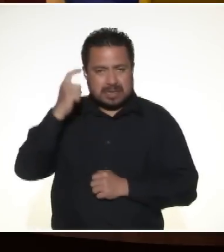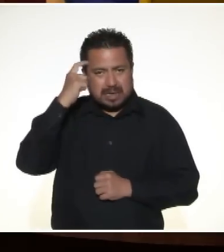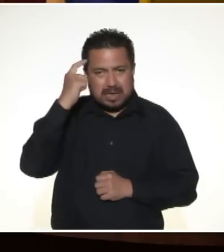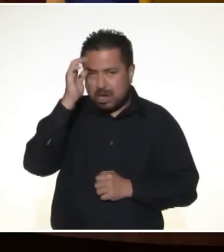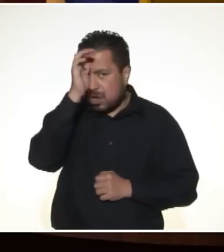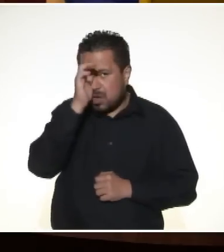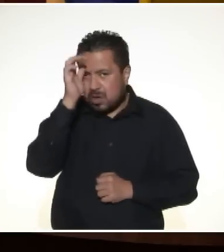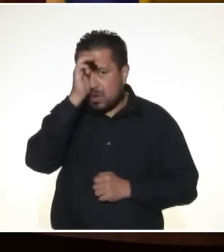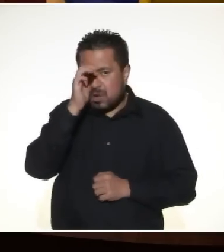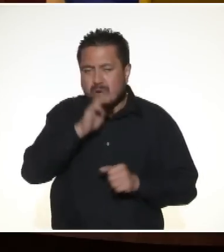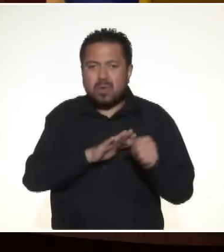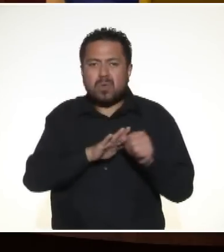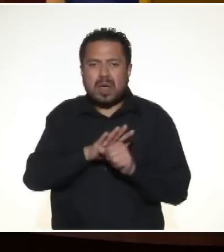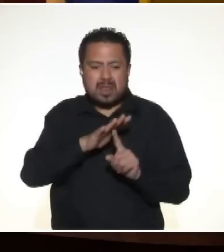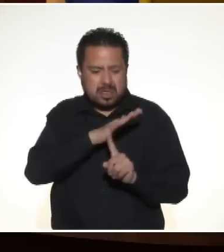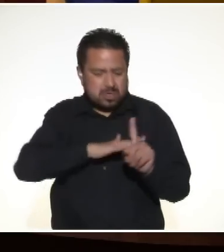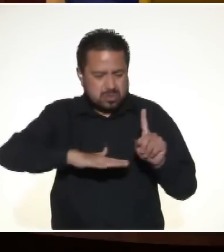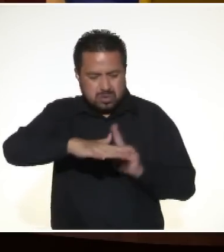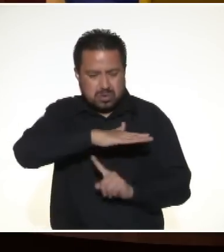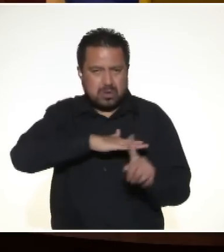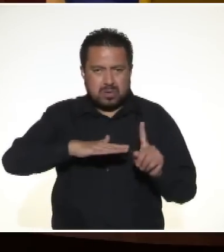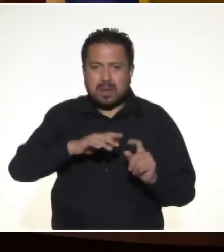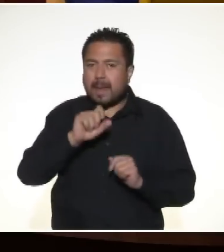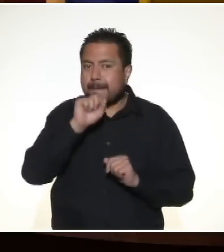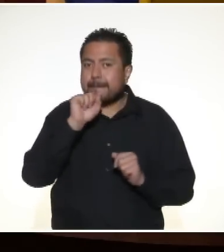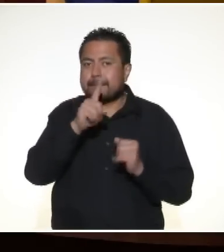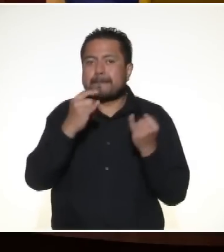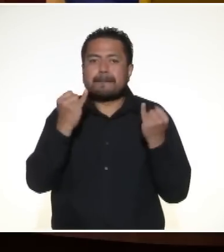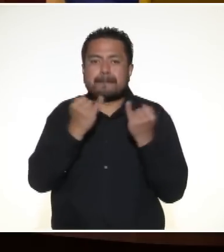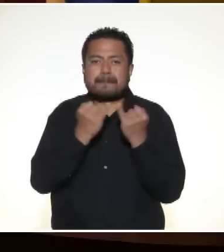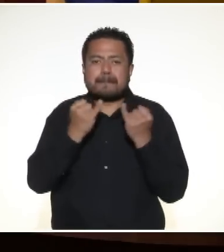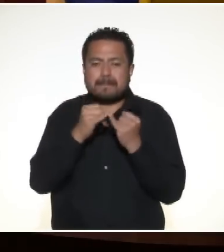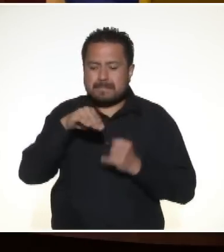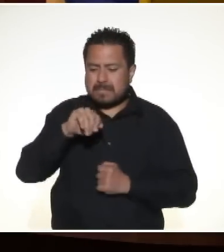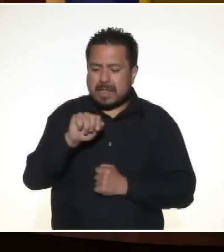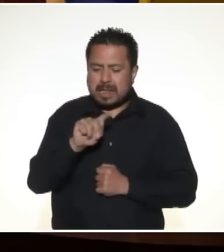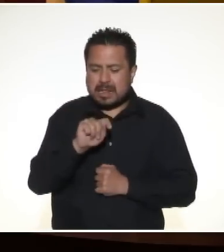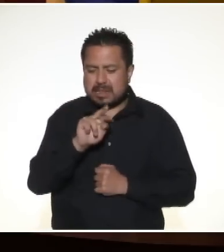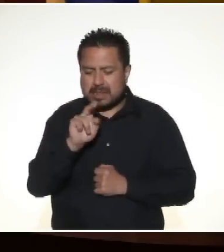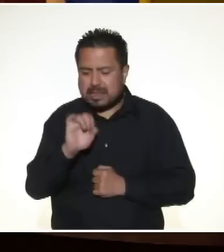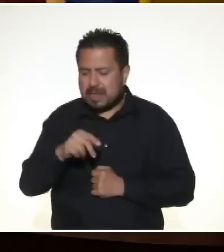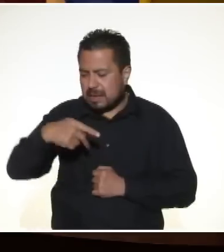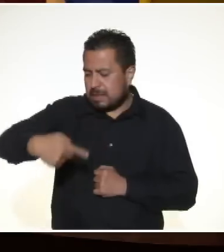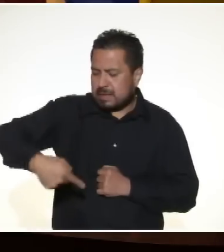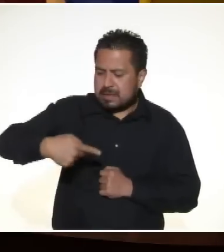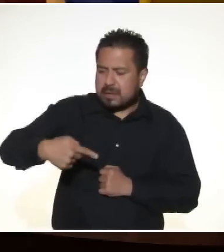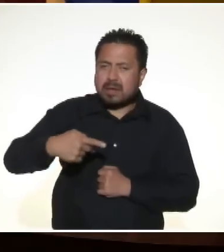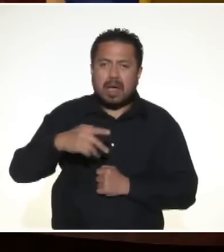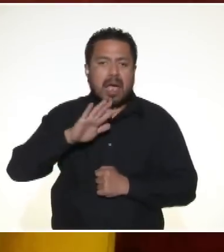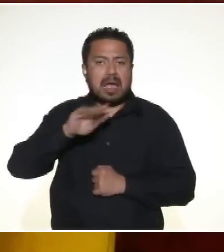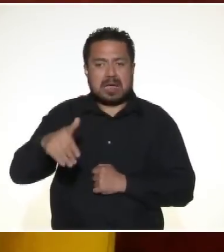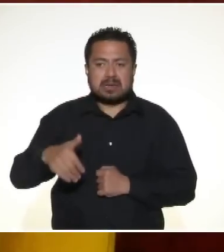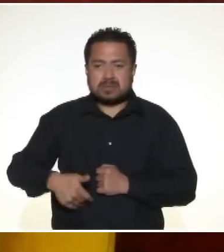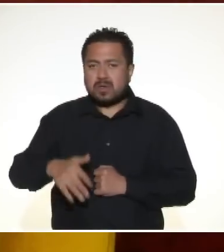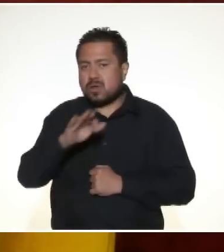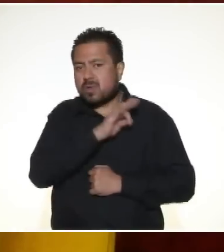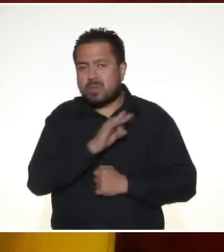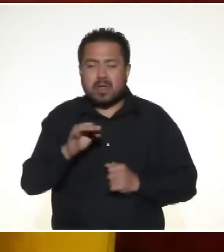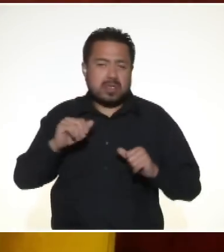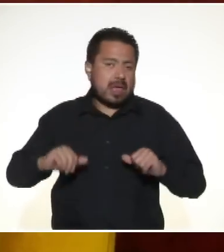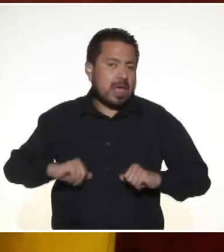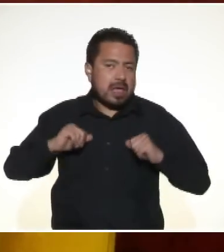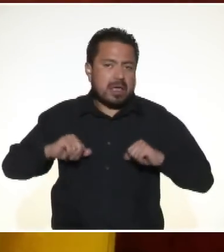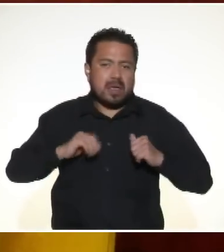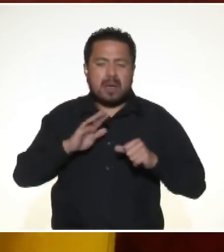nuestro Alrededor. entorno. Ok. También Martín Pérez nos pregunta, ¿los accidentes pueden sufrirlos los adolescentes